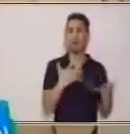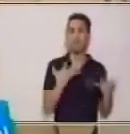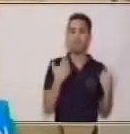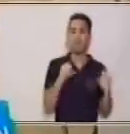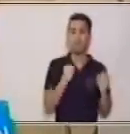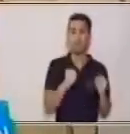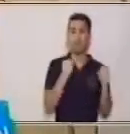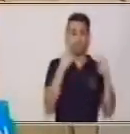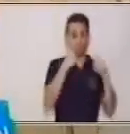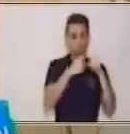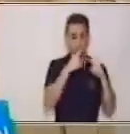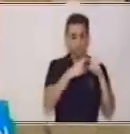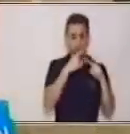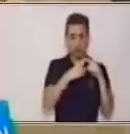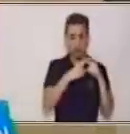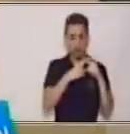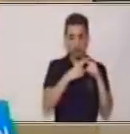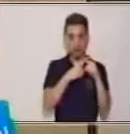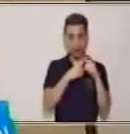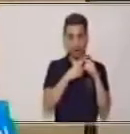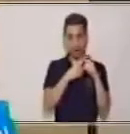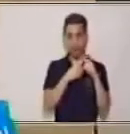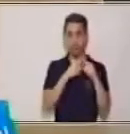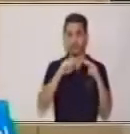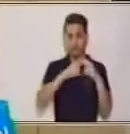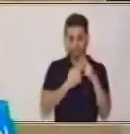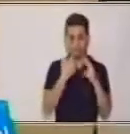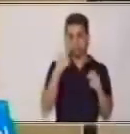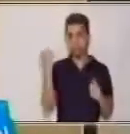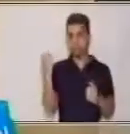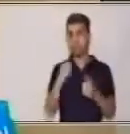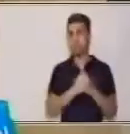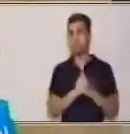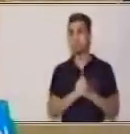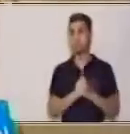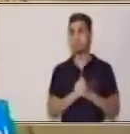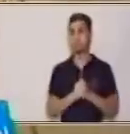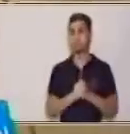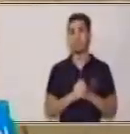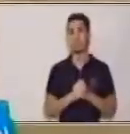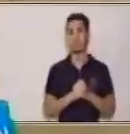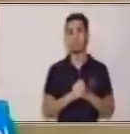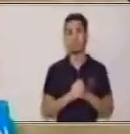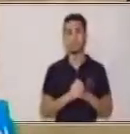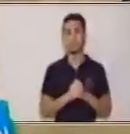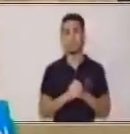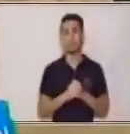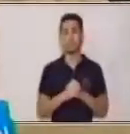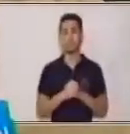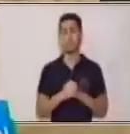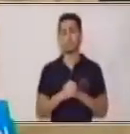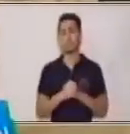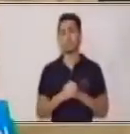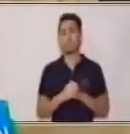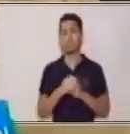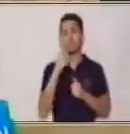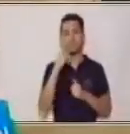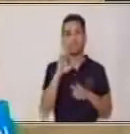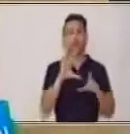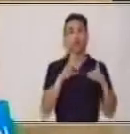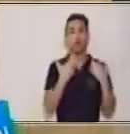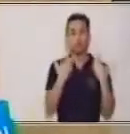esta multiplicación. Iniciamos entonces. Para que podamos comprender cómo vamos a hacer la